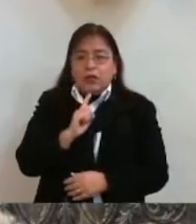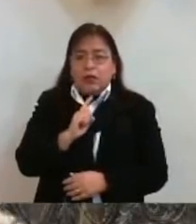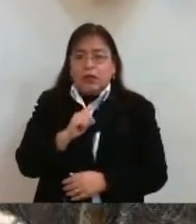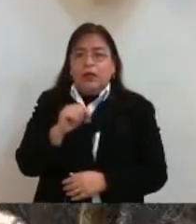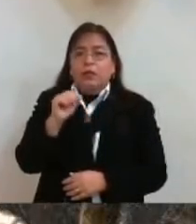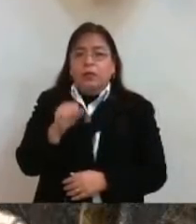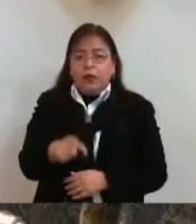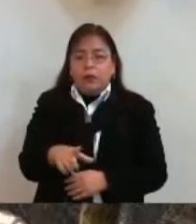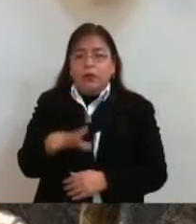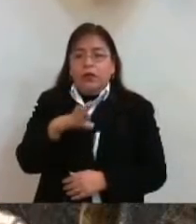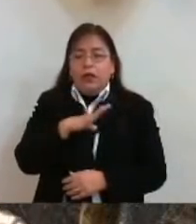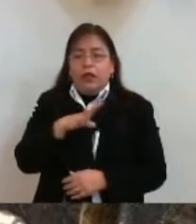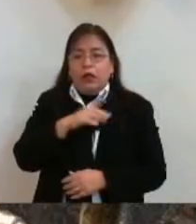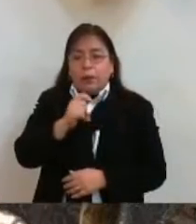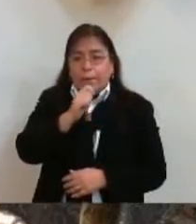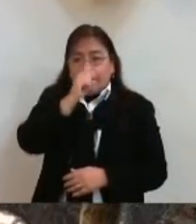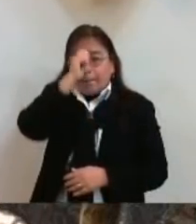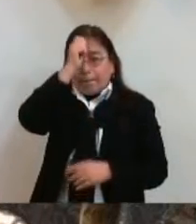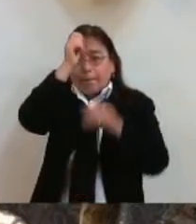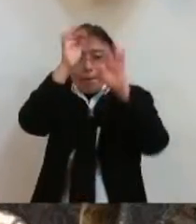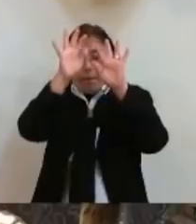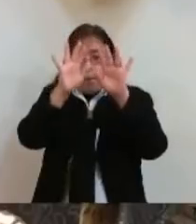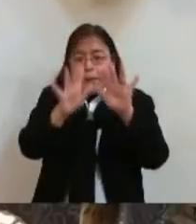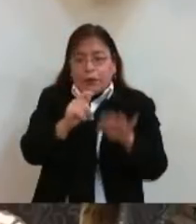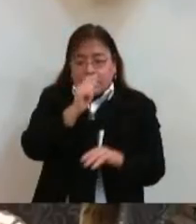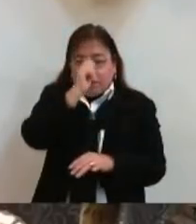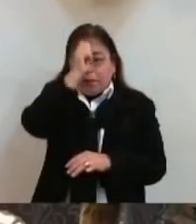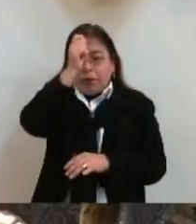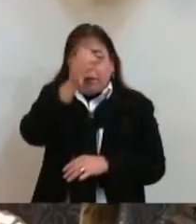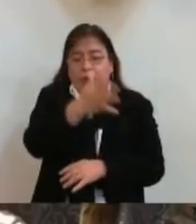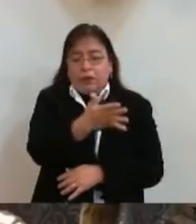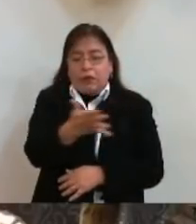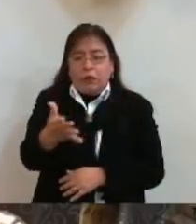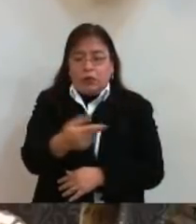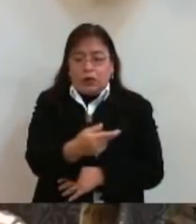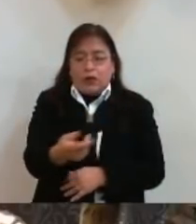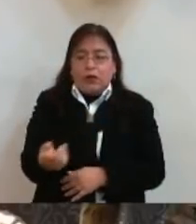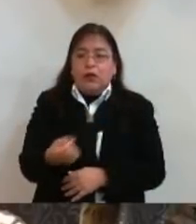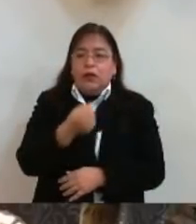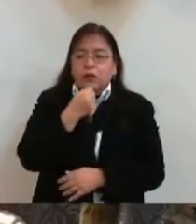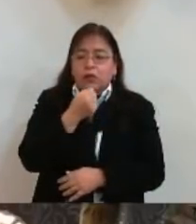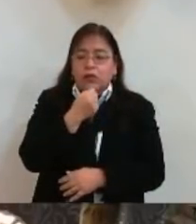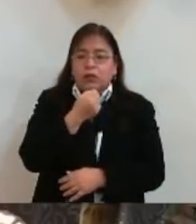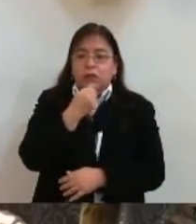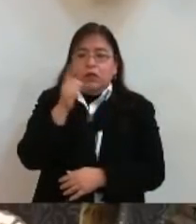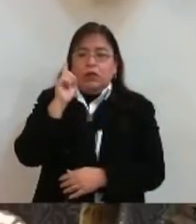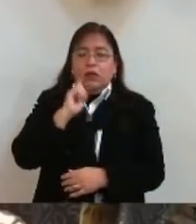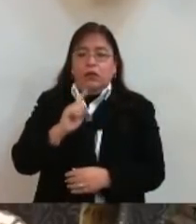de bendición para todos ellos y para ellas.